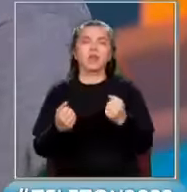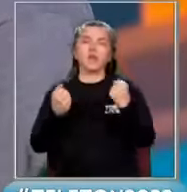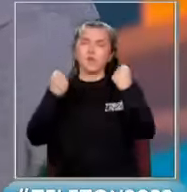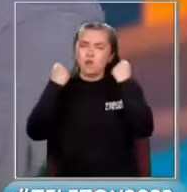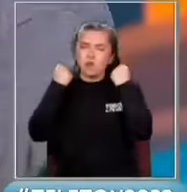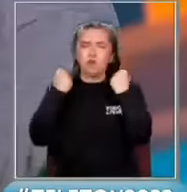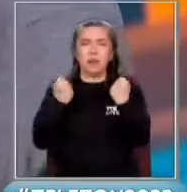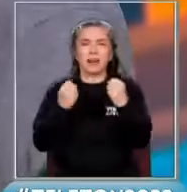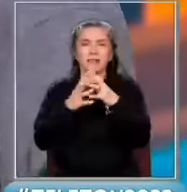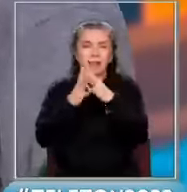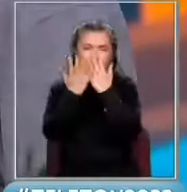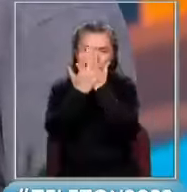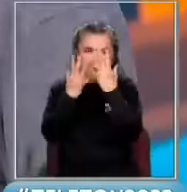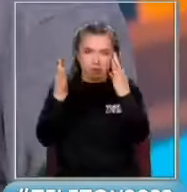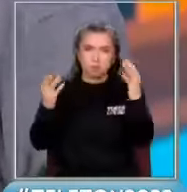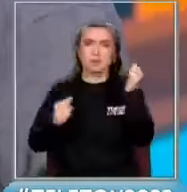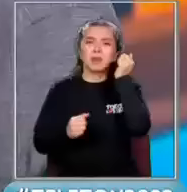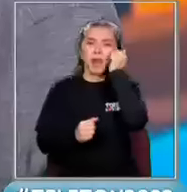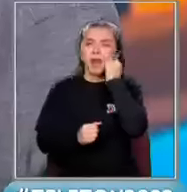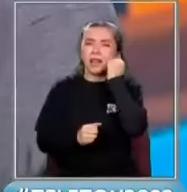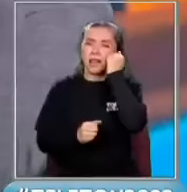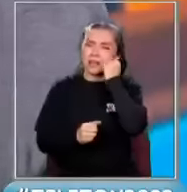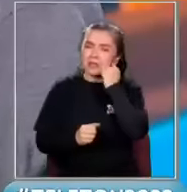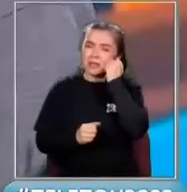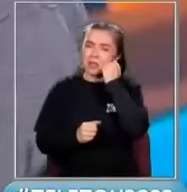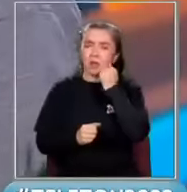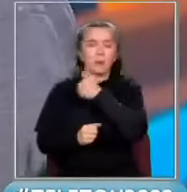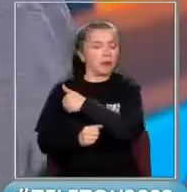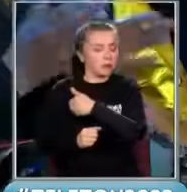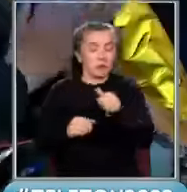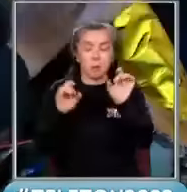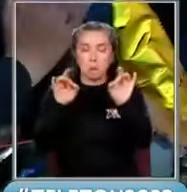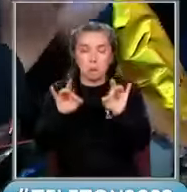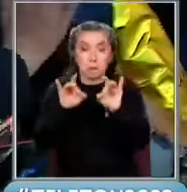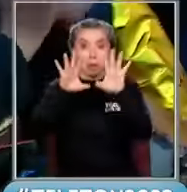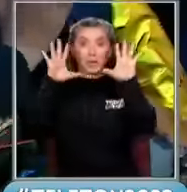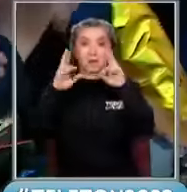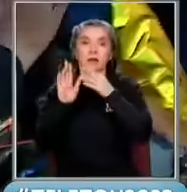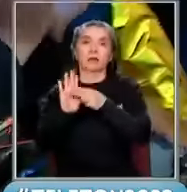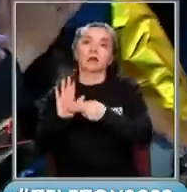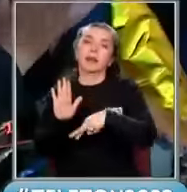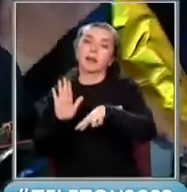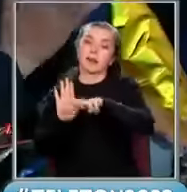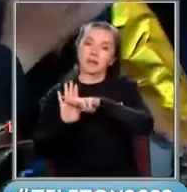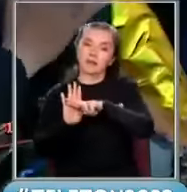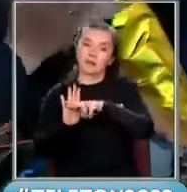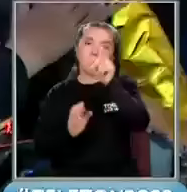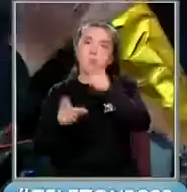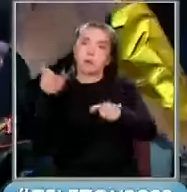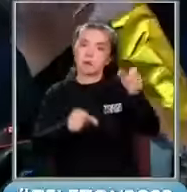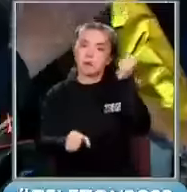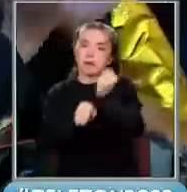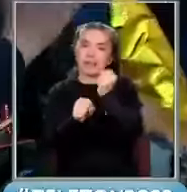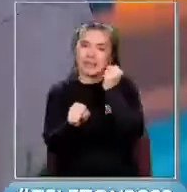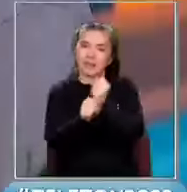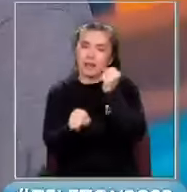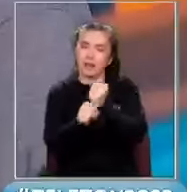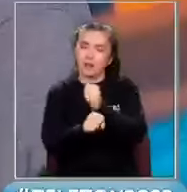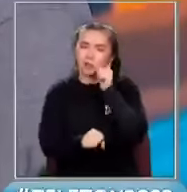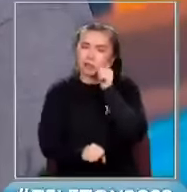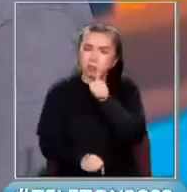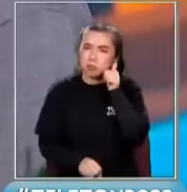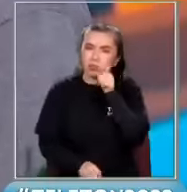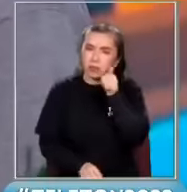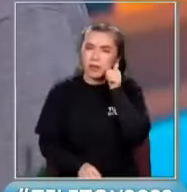para todos quienes hacen posible el milagro de la rehabilitación, que son nuestros trabajadores, que día a día, así